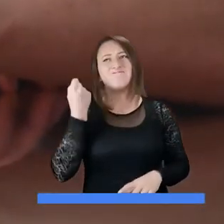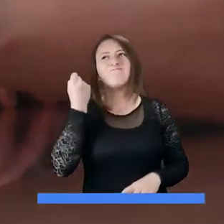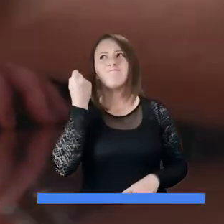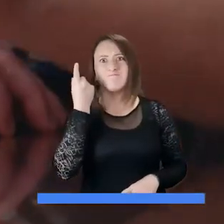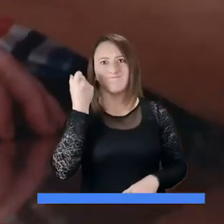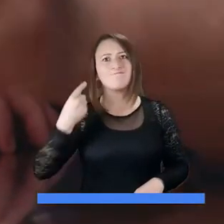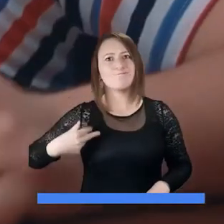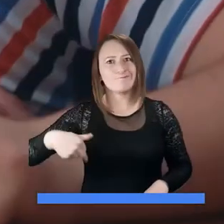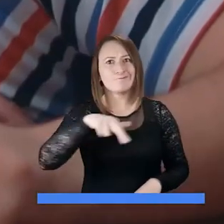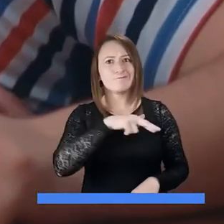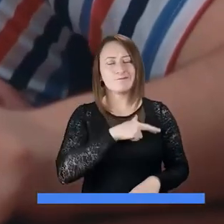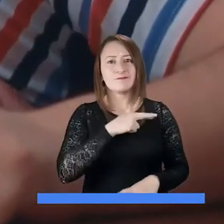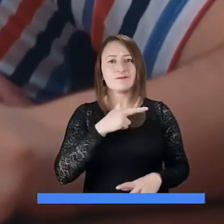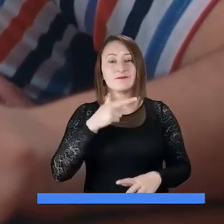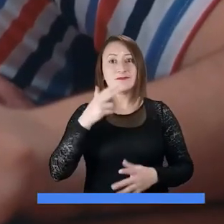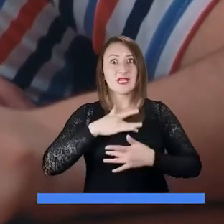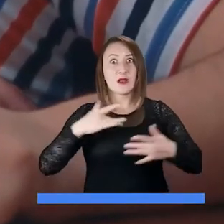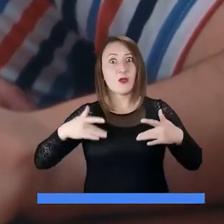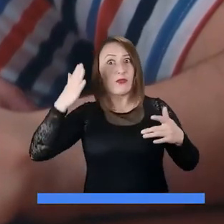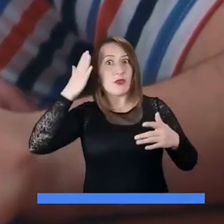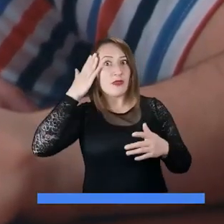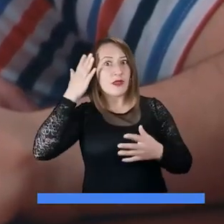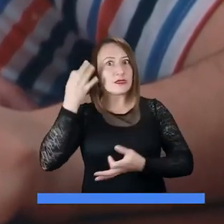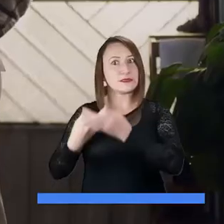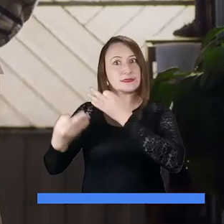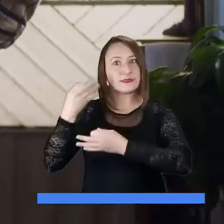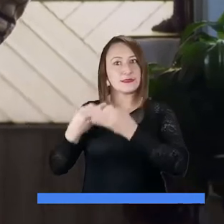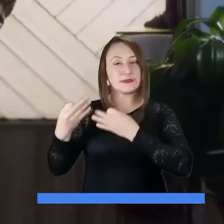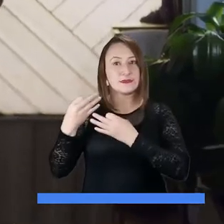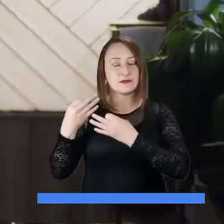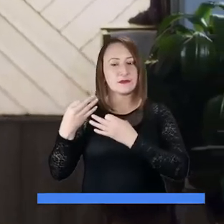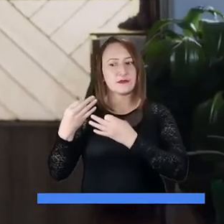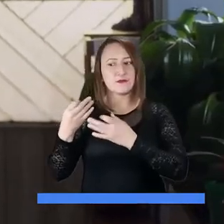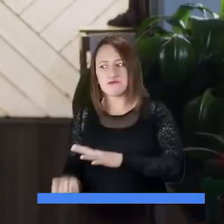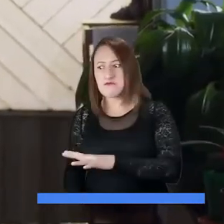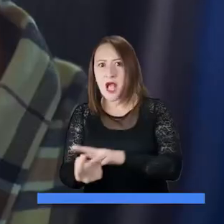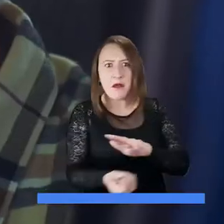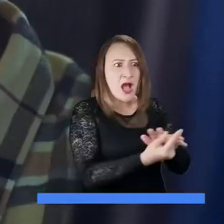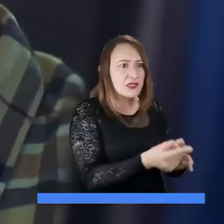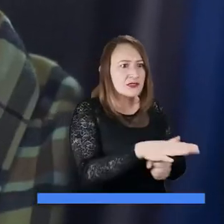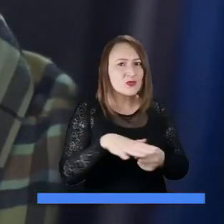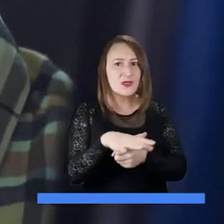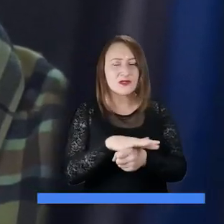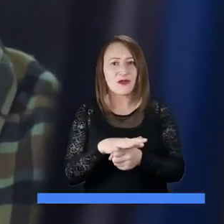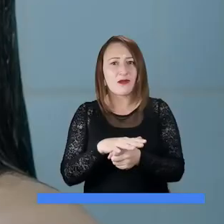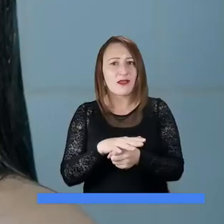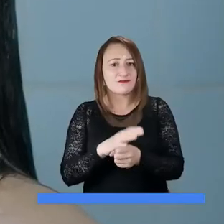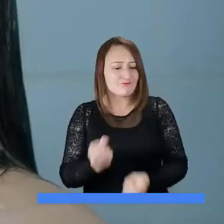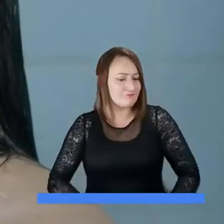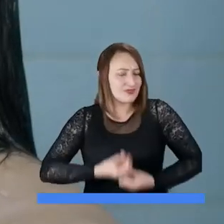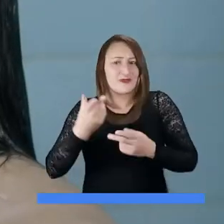Ahora más que nunca hemos entendido que nuestra salud mental necesita cuidado, que nuestras emociones